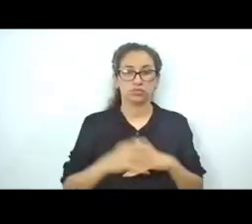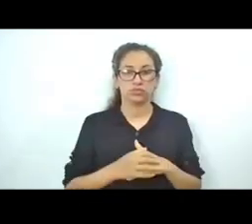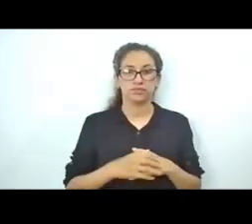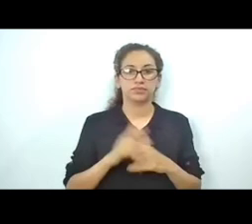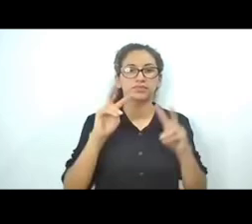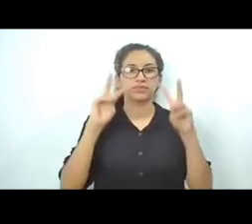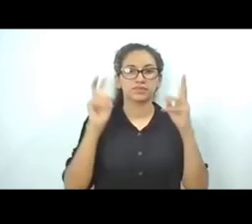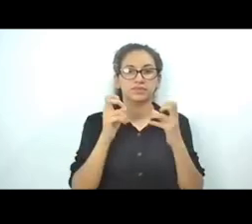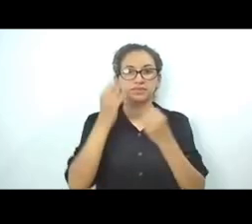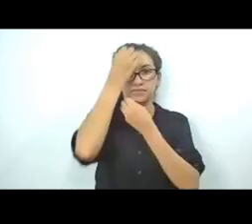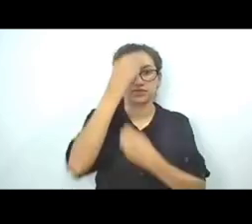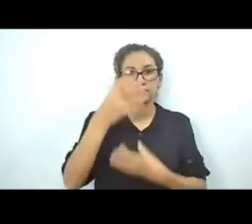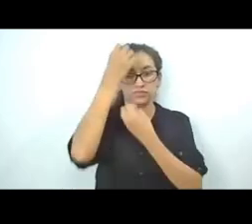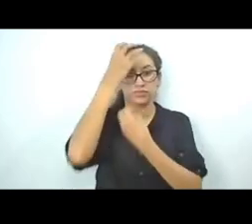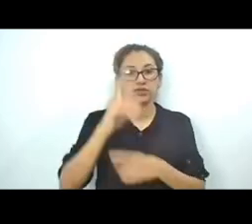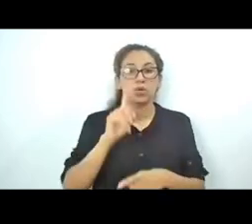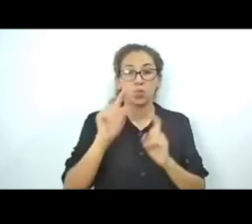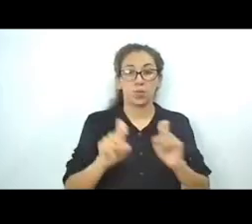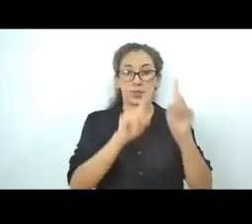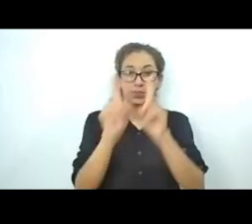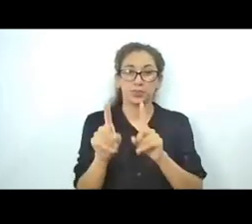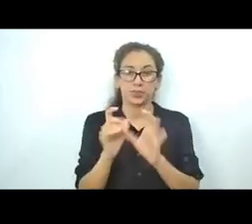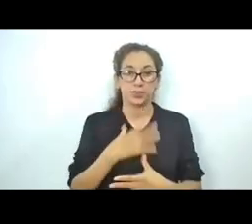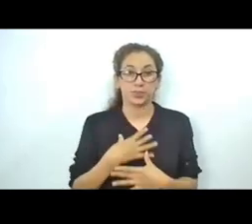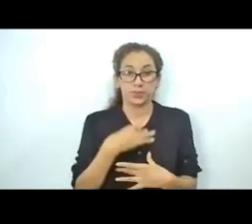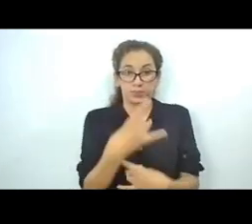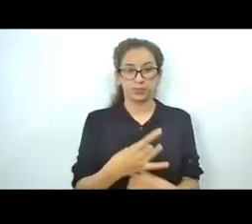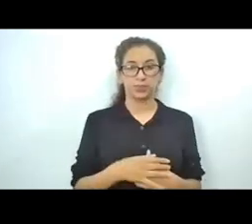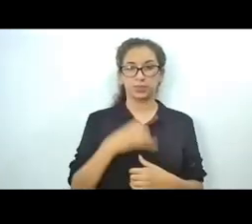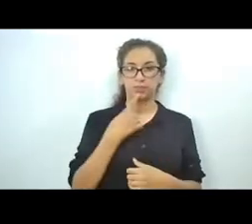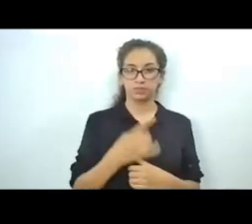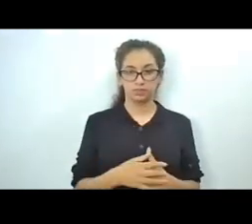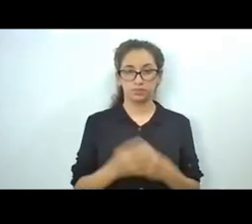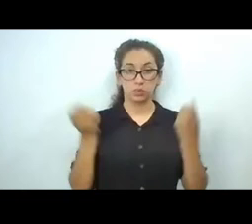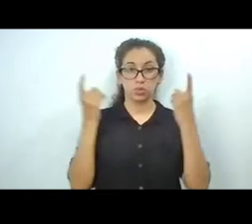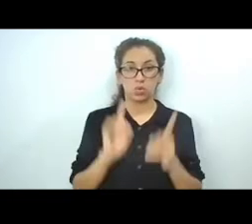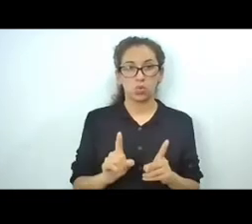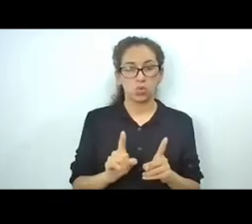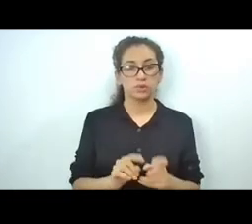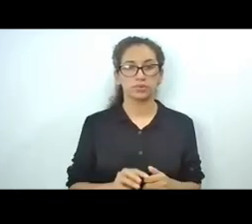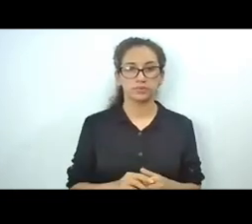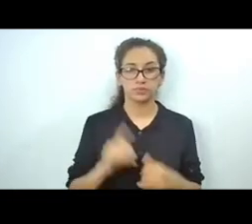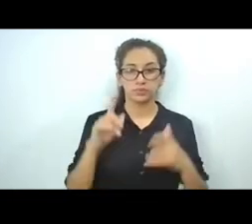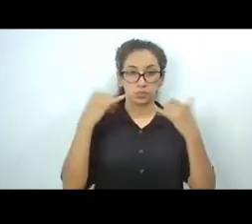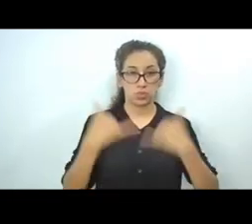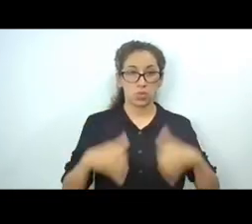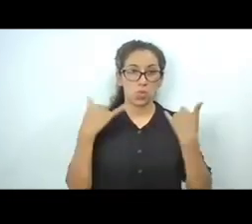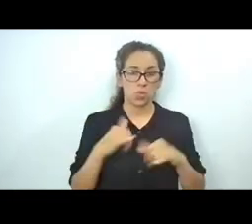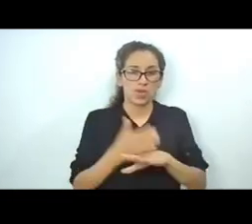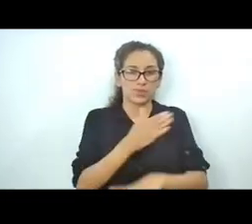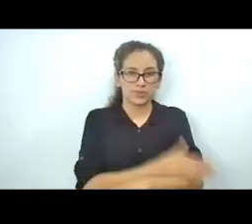que nos han dado. Hay otra pregunta interesante que le he preguntado acá, ¿no? Dice, cuando estamos en juegos previos, me